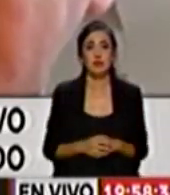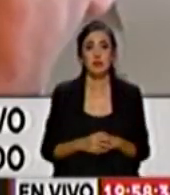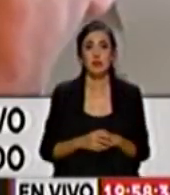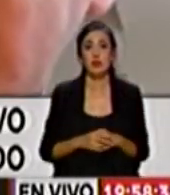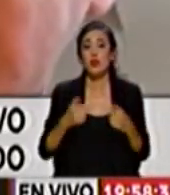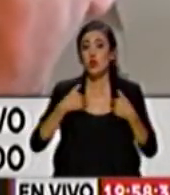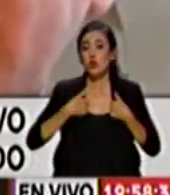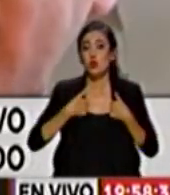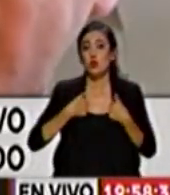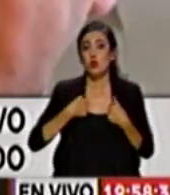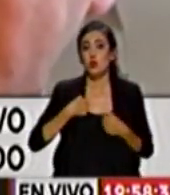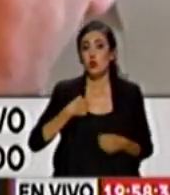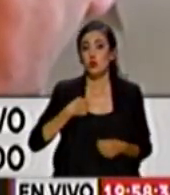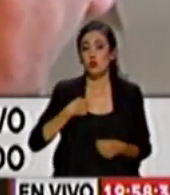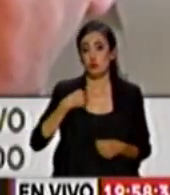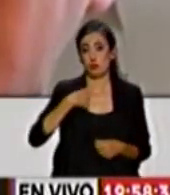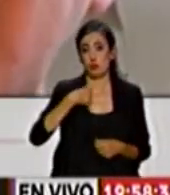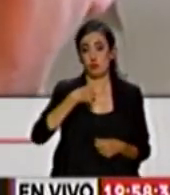Estoy